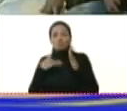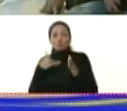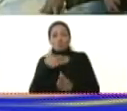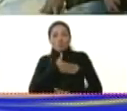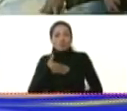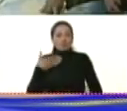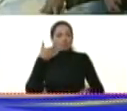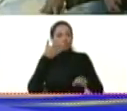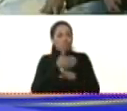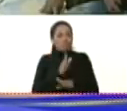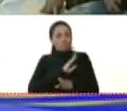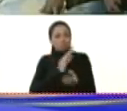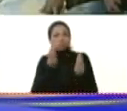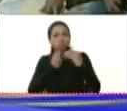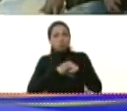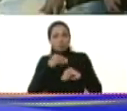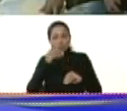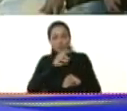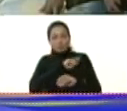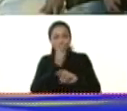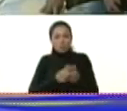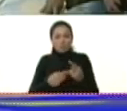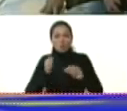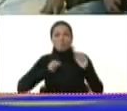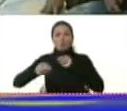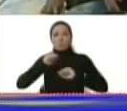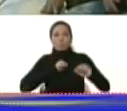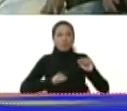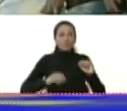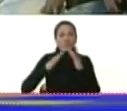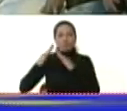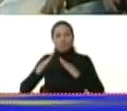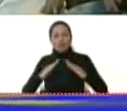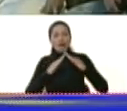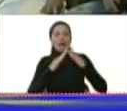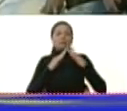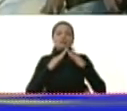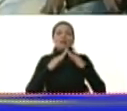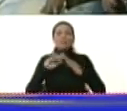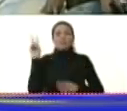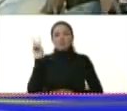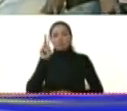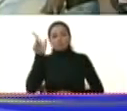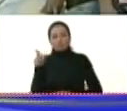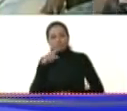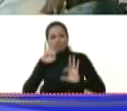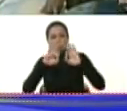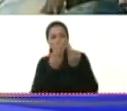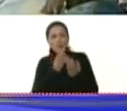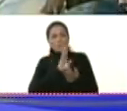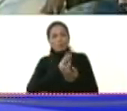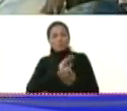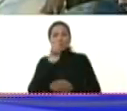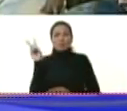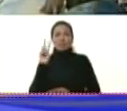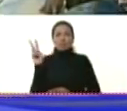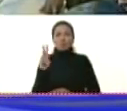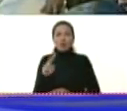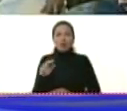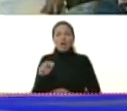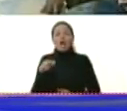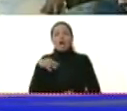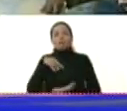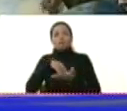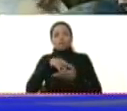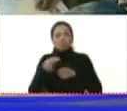quiero ir a la conformación de un poderoso movimiento de viviendas venezolanos. Que la familia venezolana Lacaba